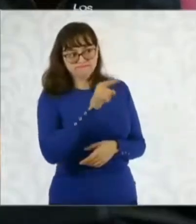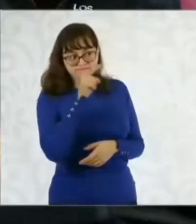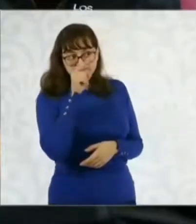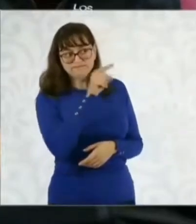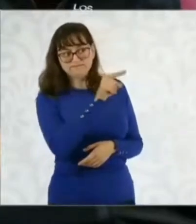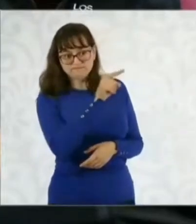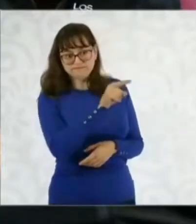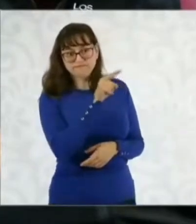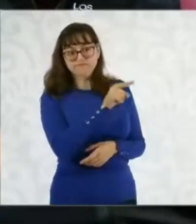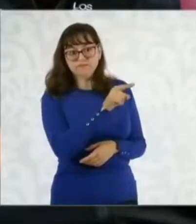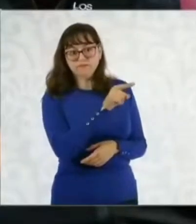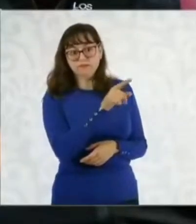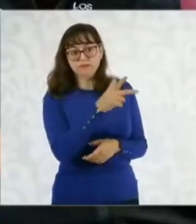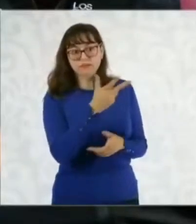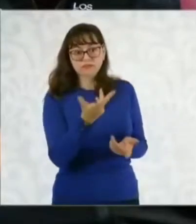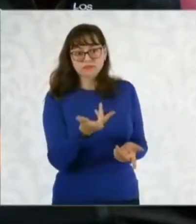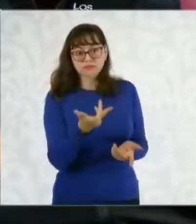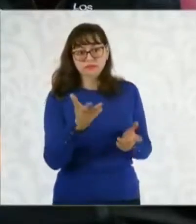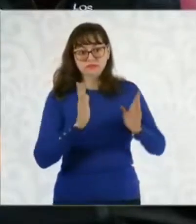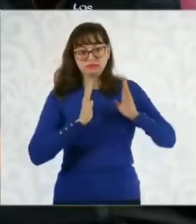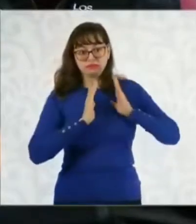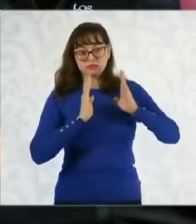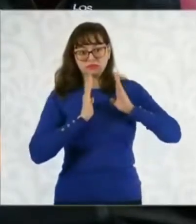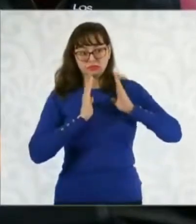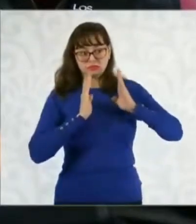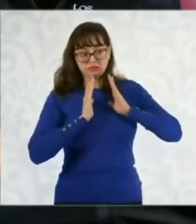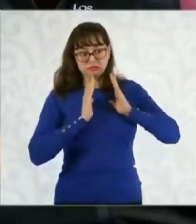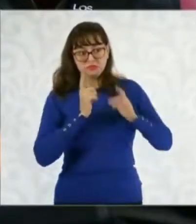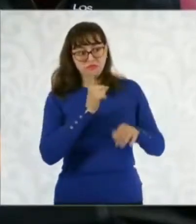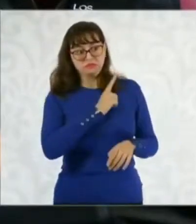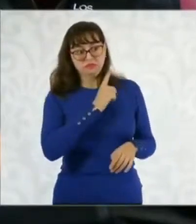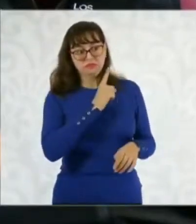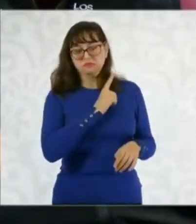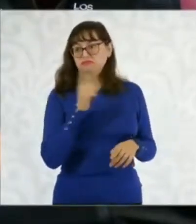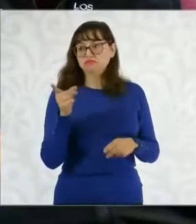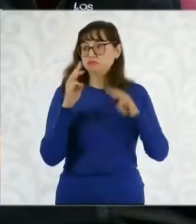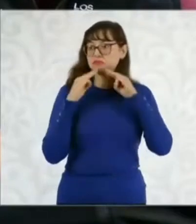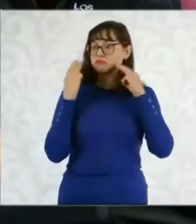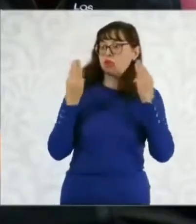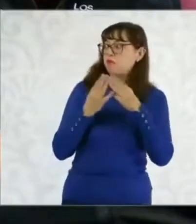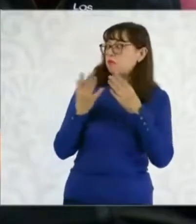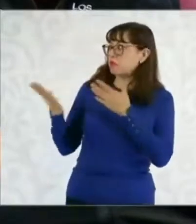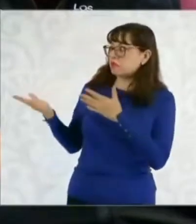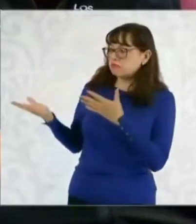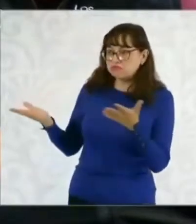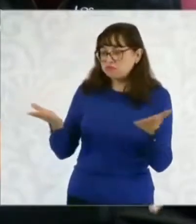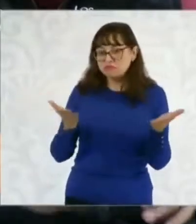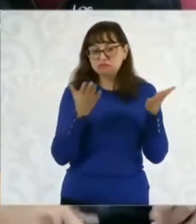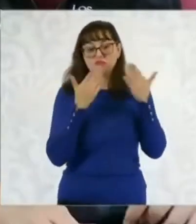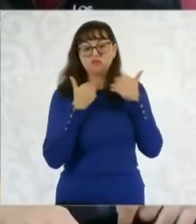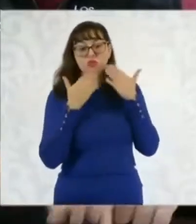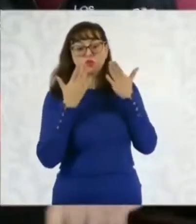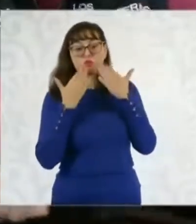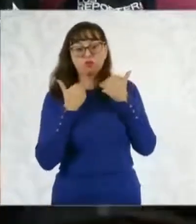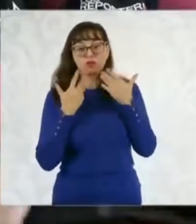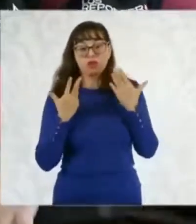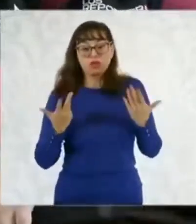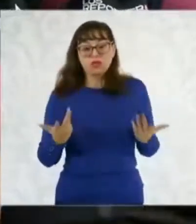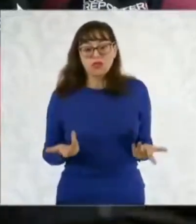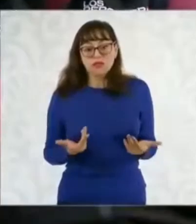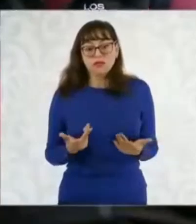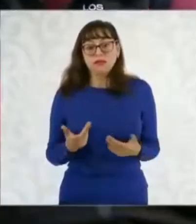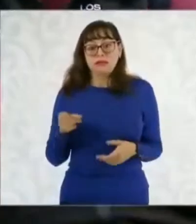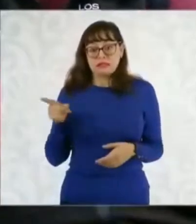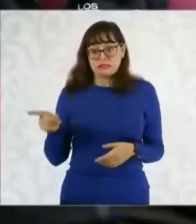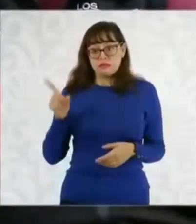que hubo solamente patrullajes del ejército, es decir, que en el momento había solamente elementos militares. Ella, bueno, pues incluso ha recibido